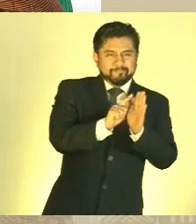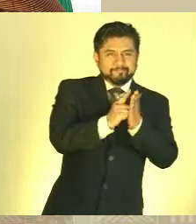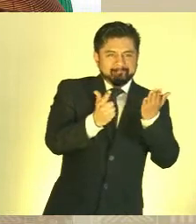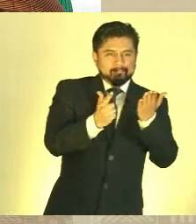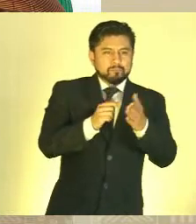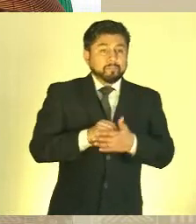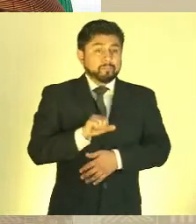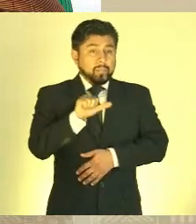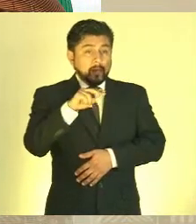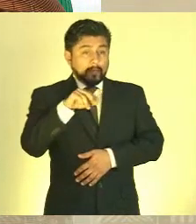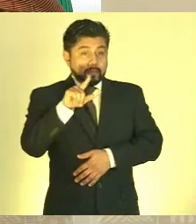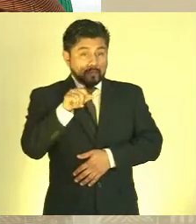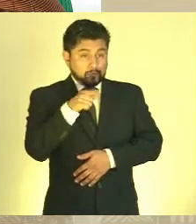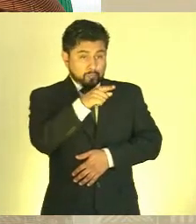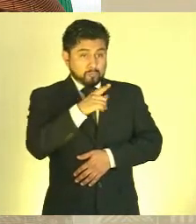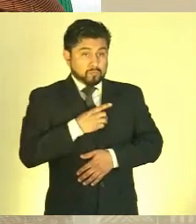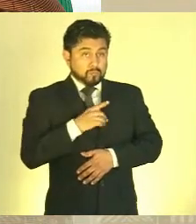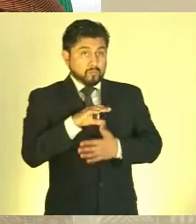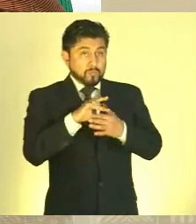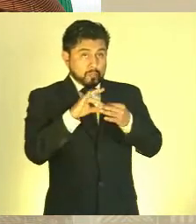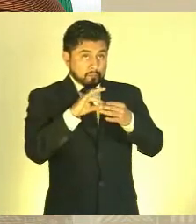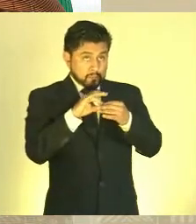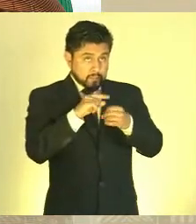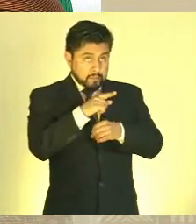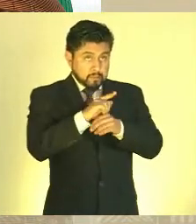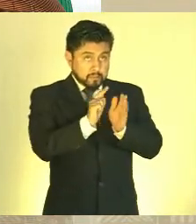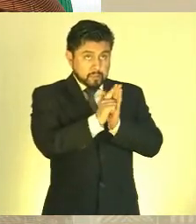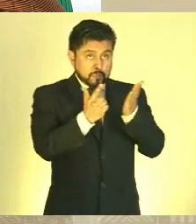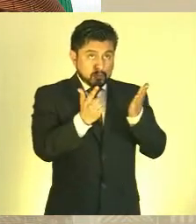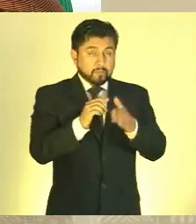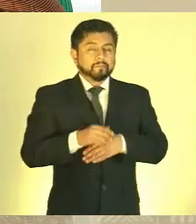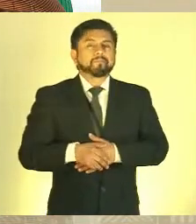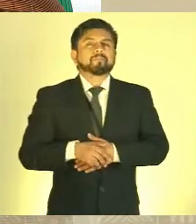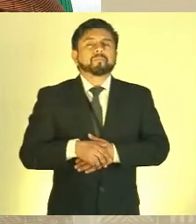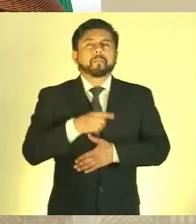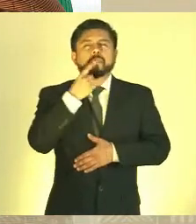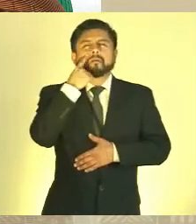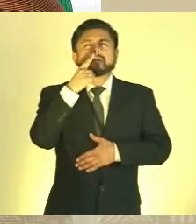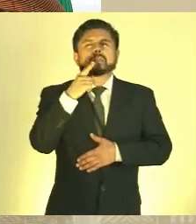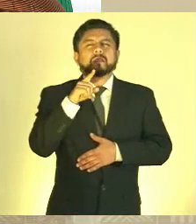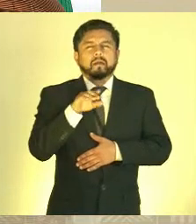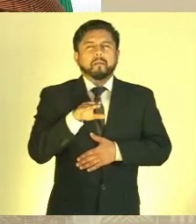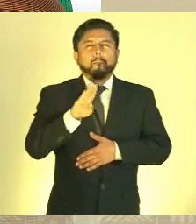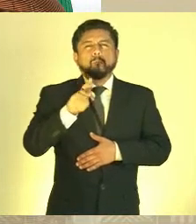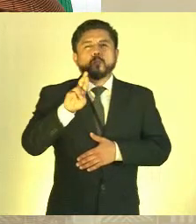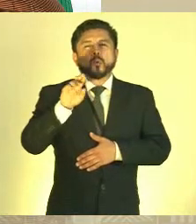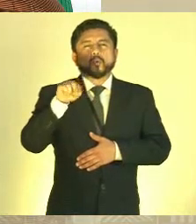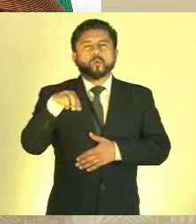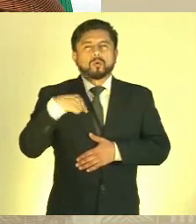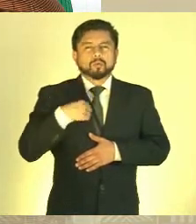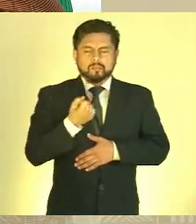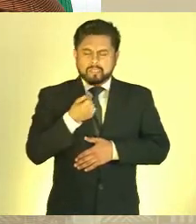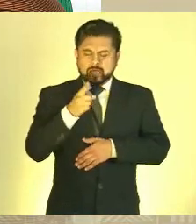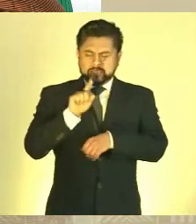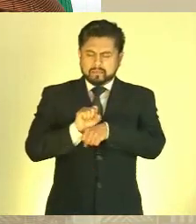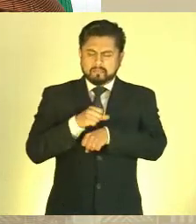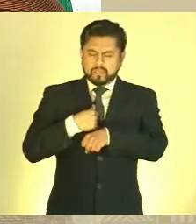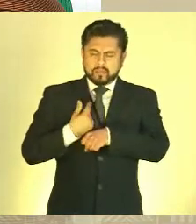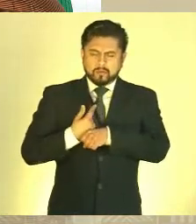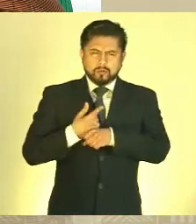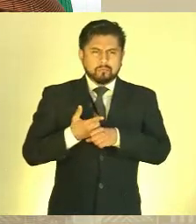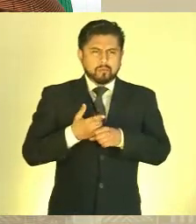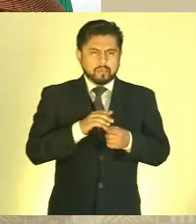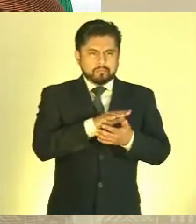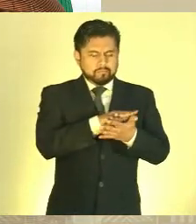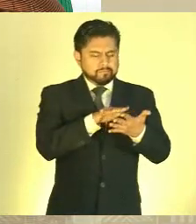libro. Sí, bueno, Bruno, esta semana he tenido la enorme fortuna de leer